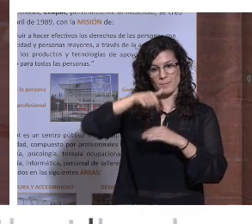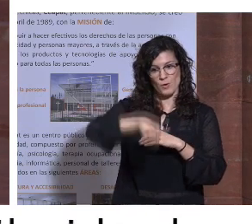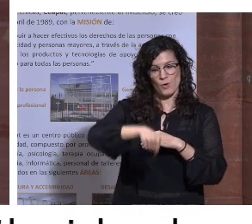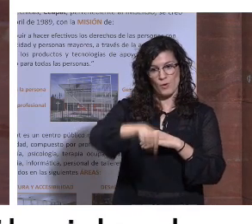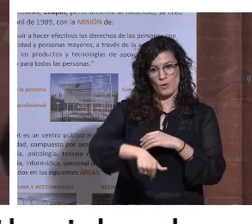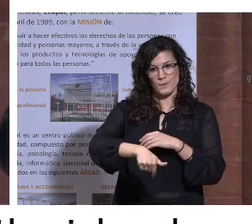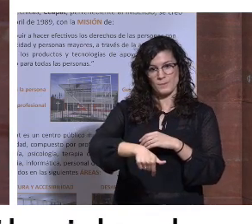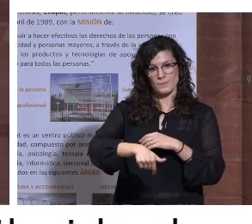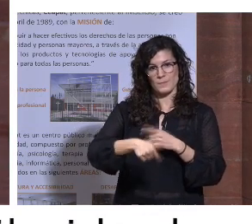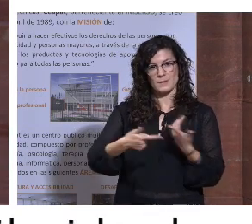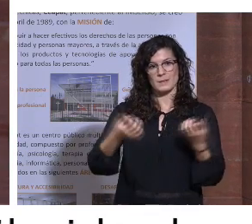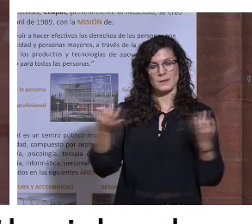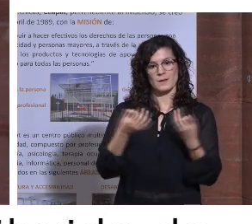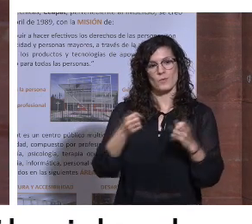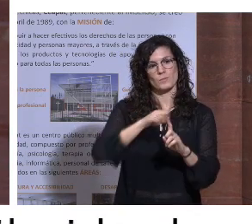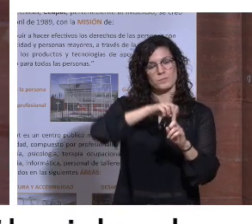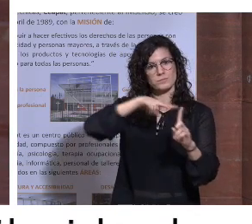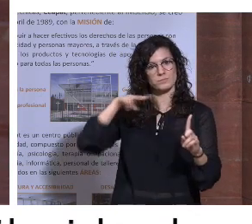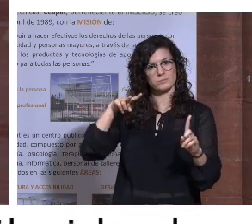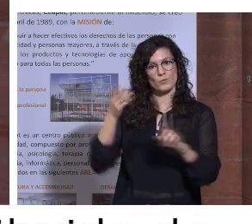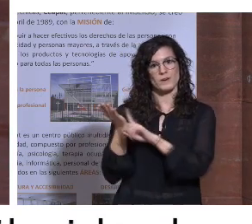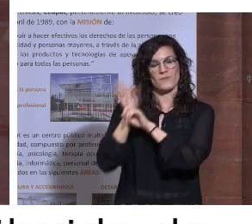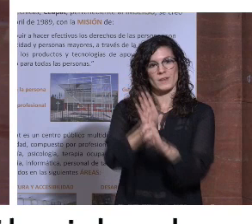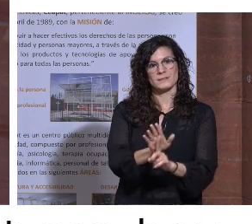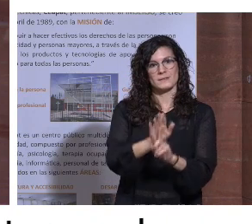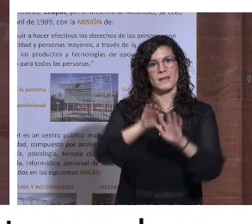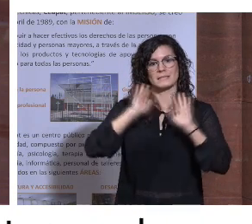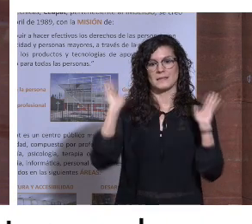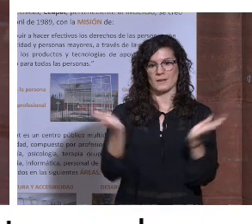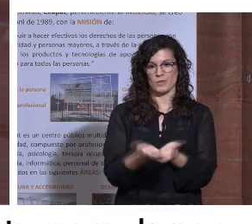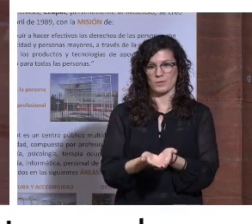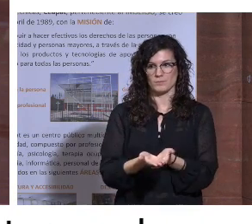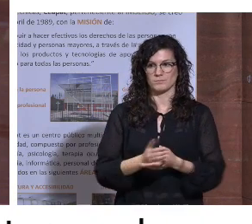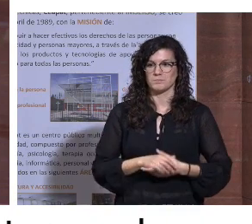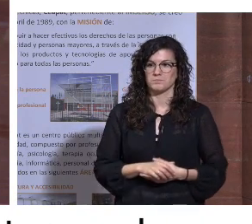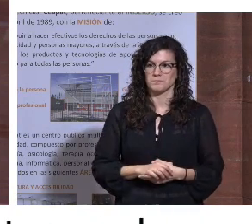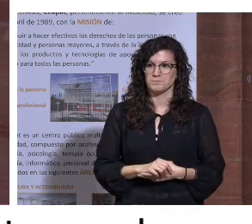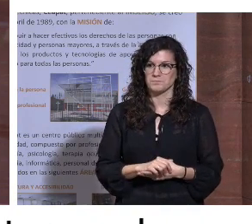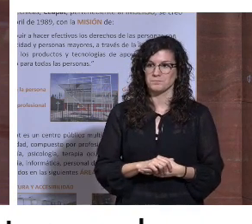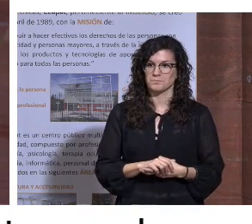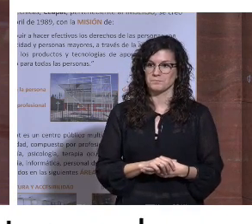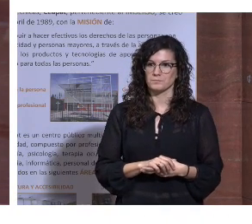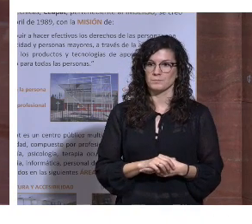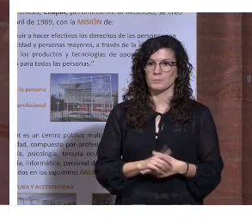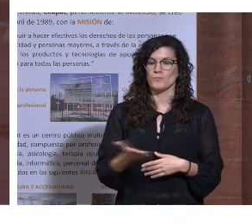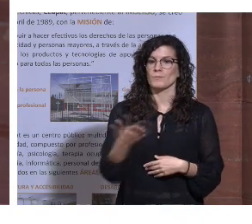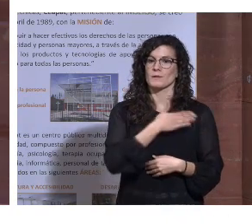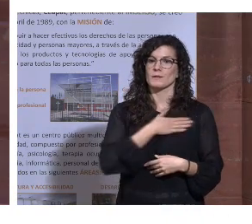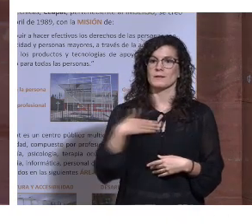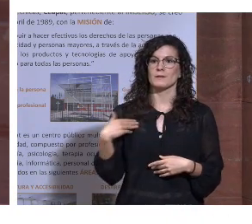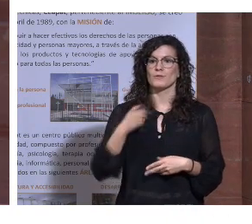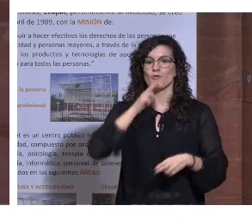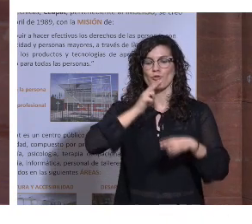hoy en día, un referente de ámbito internacional. Véase la prueba. Quiero